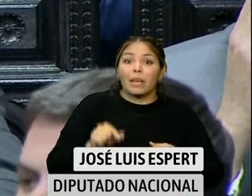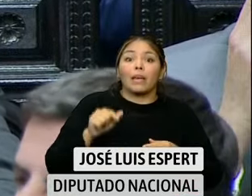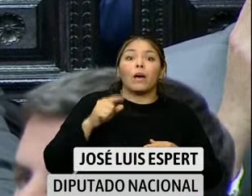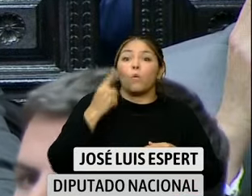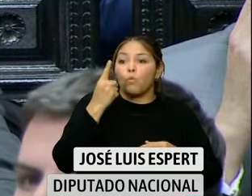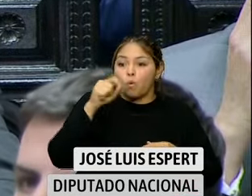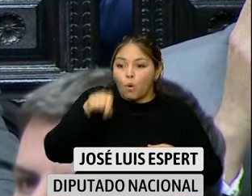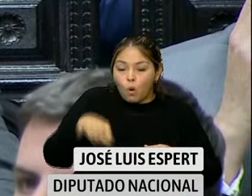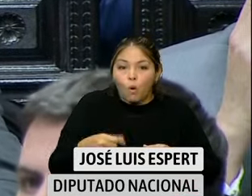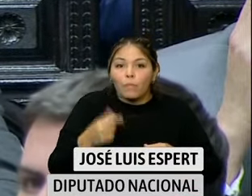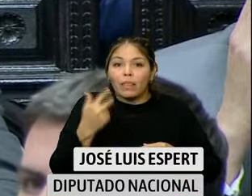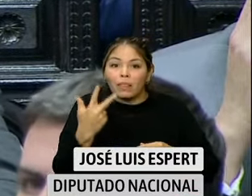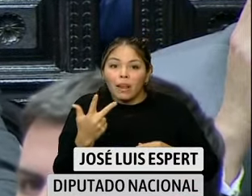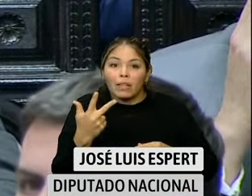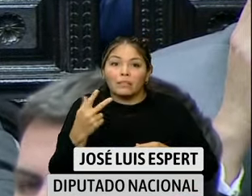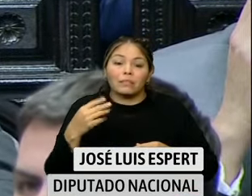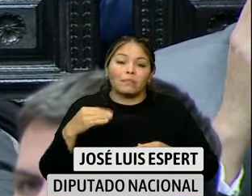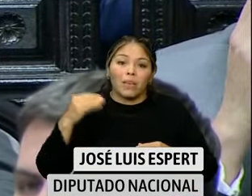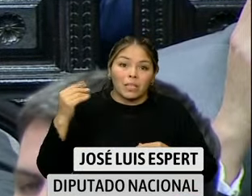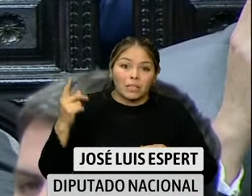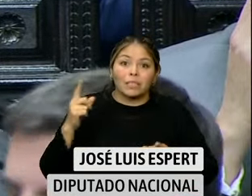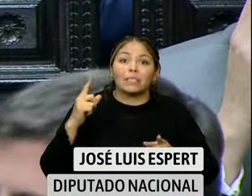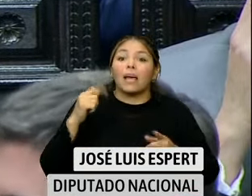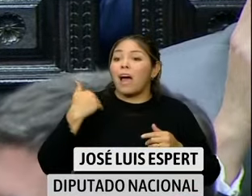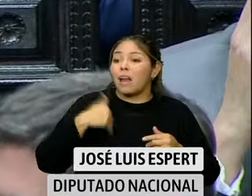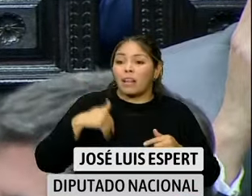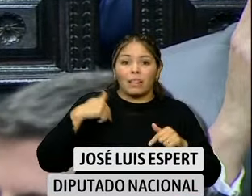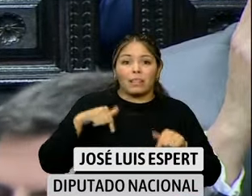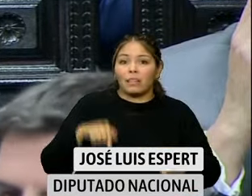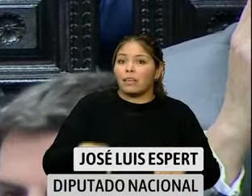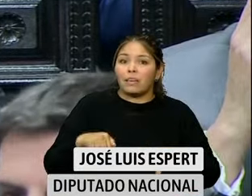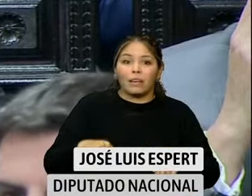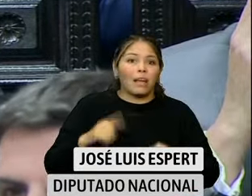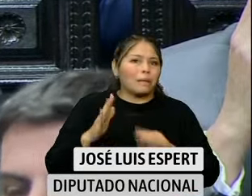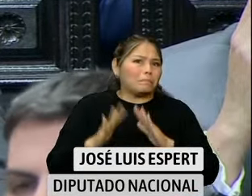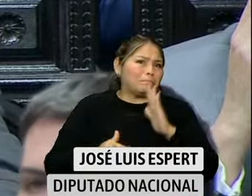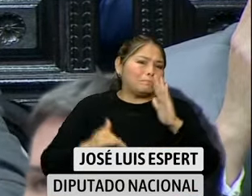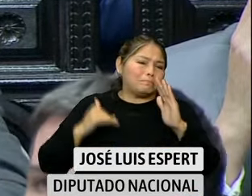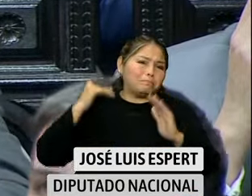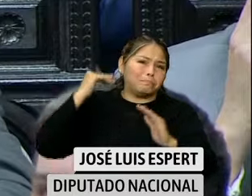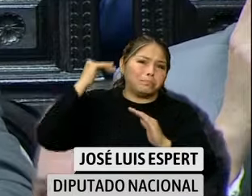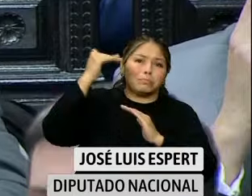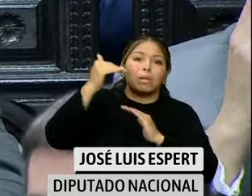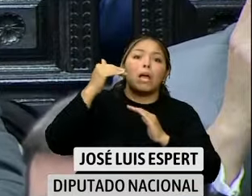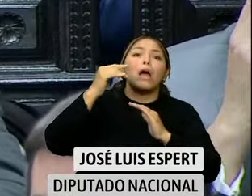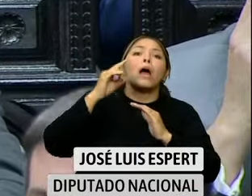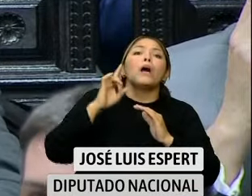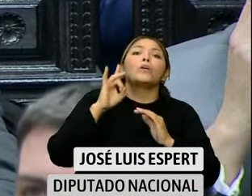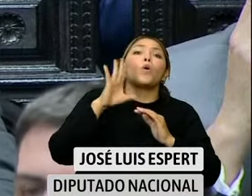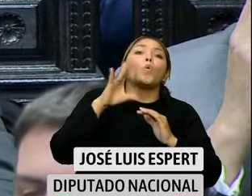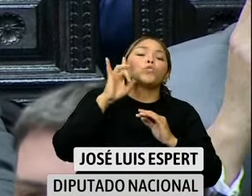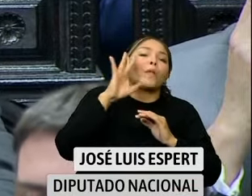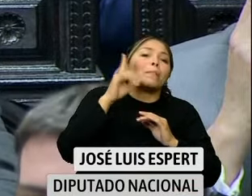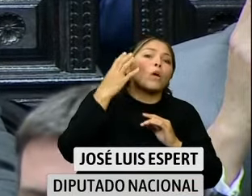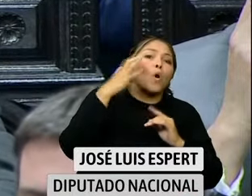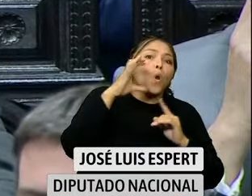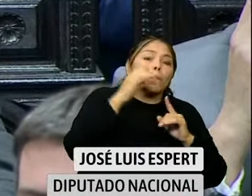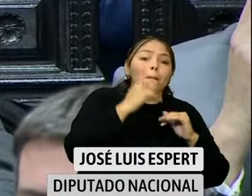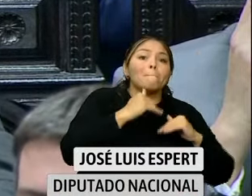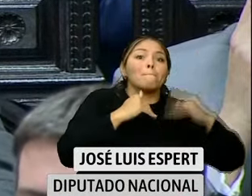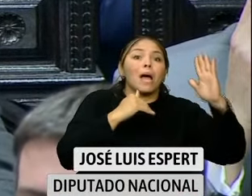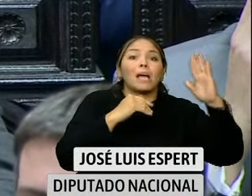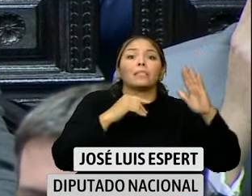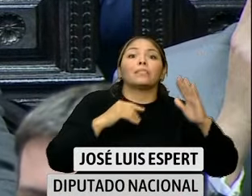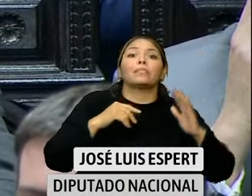veces repito argentino es solo superada por Colombia 1,8 veces Ecuador